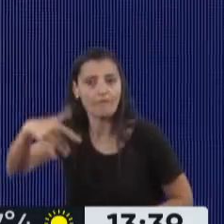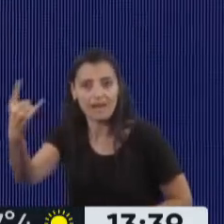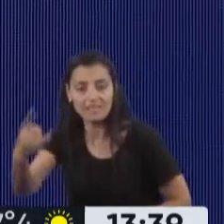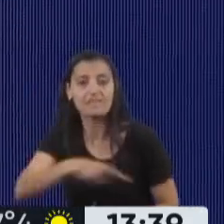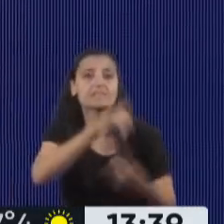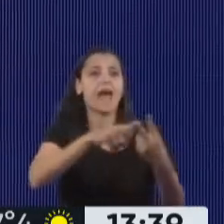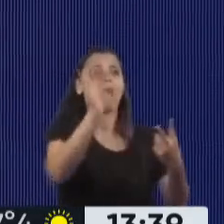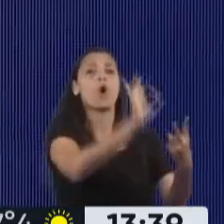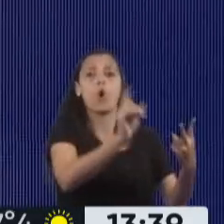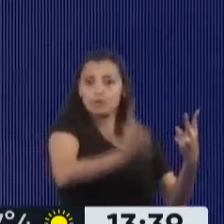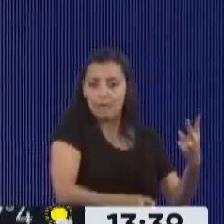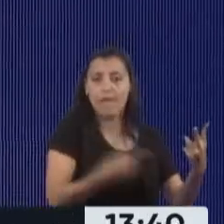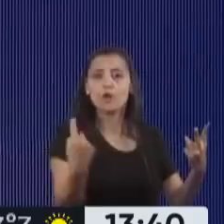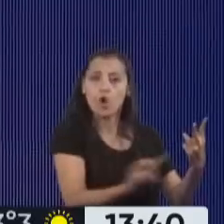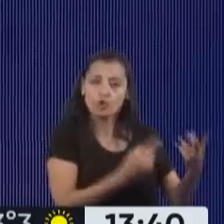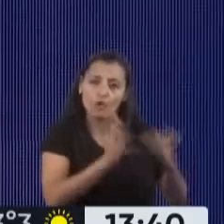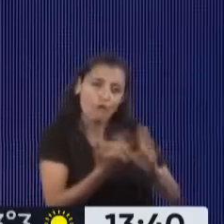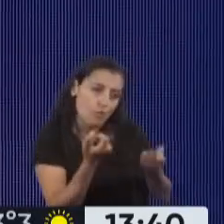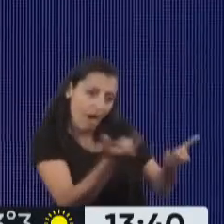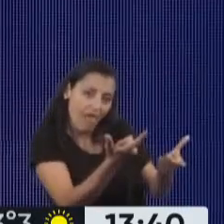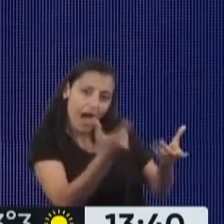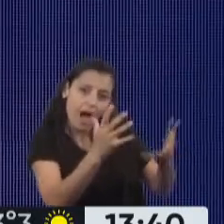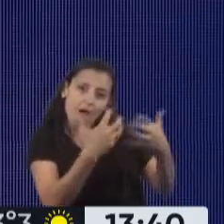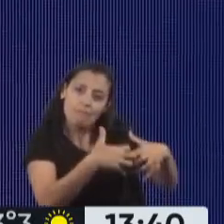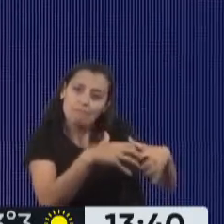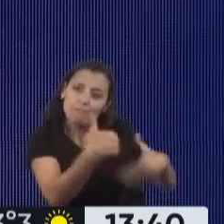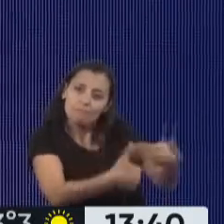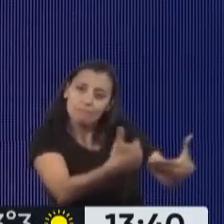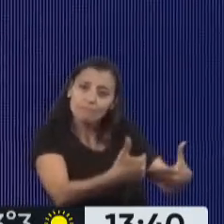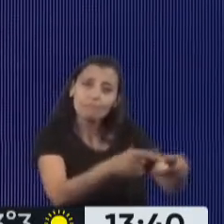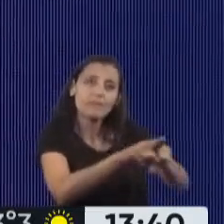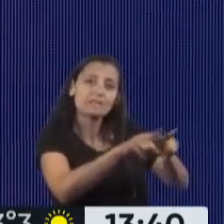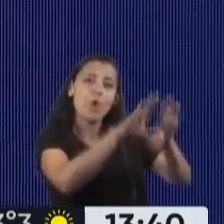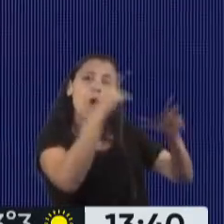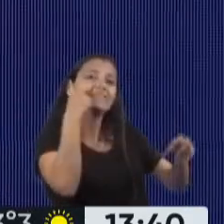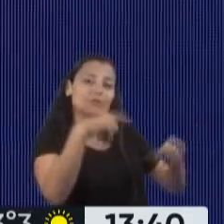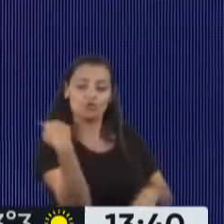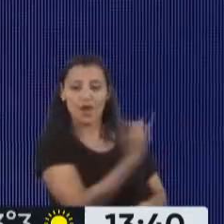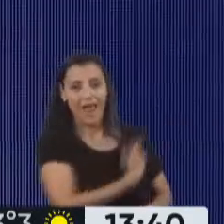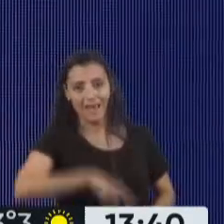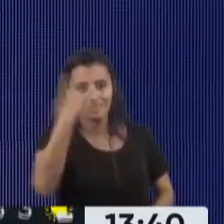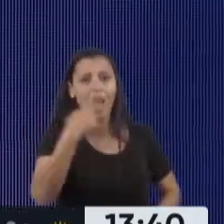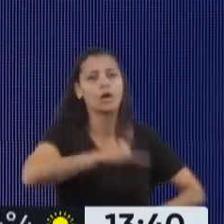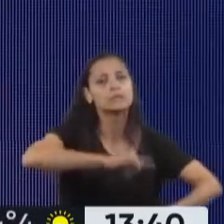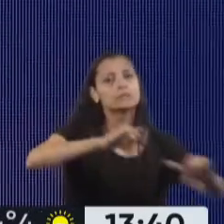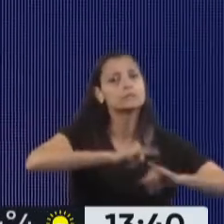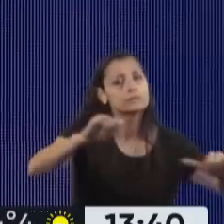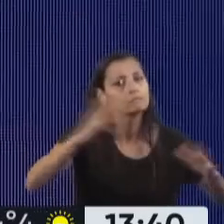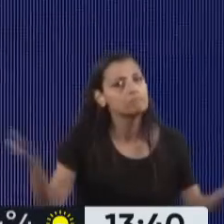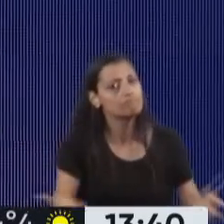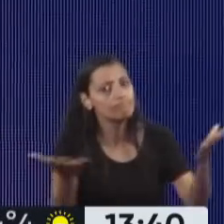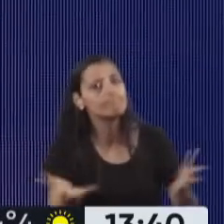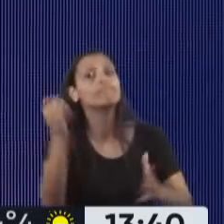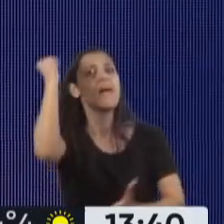y desde lo que proponemos como mecanismo en lo que tiene que ver en lo institucional para fomentar, digamos, que